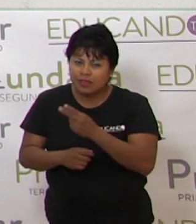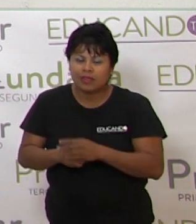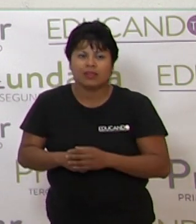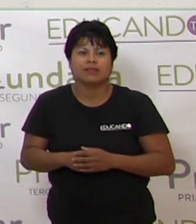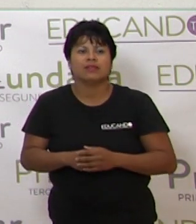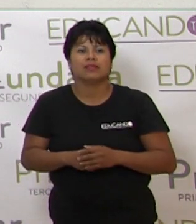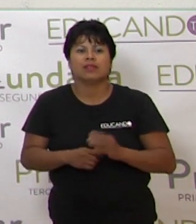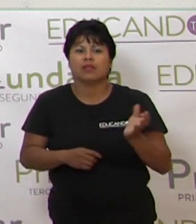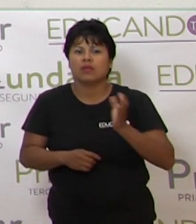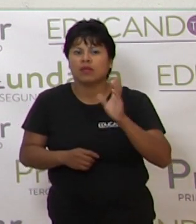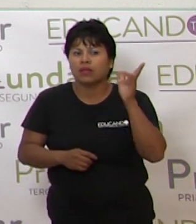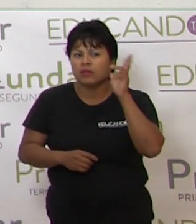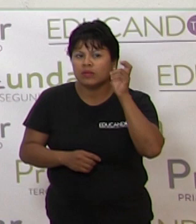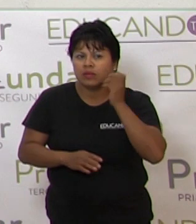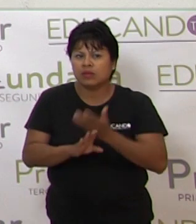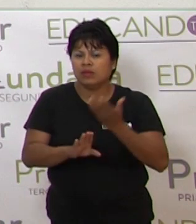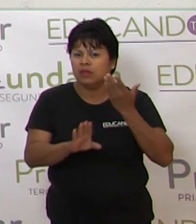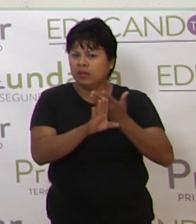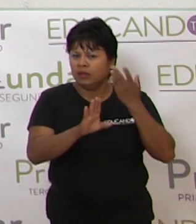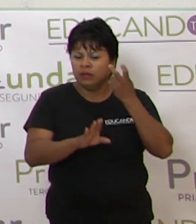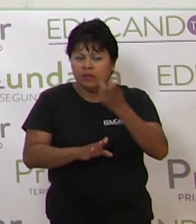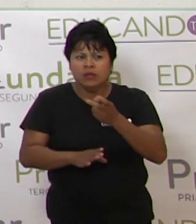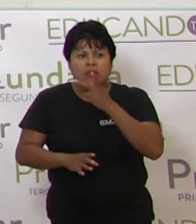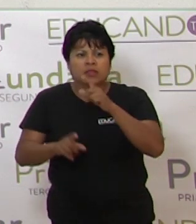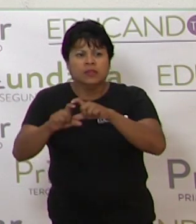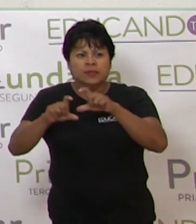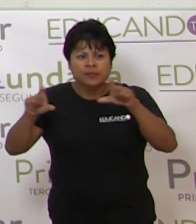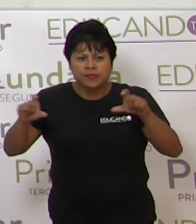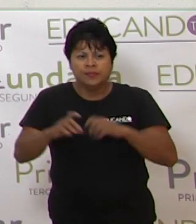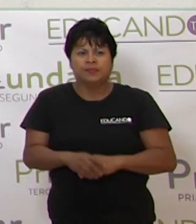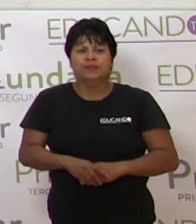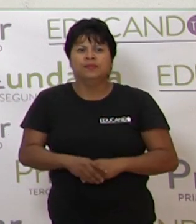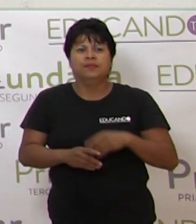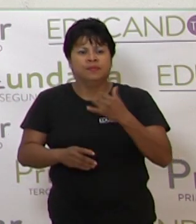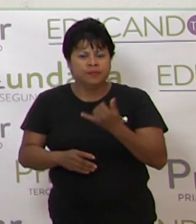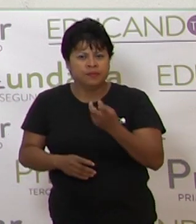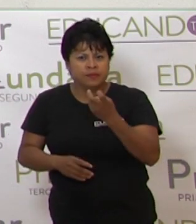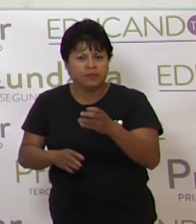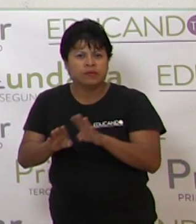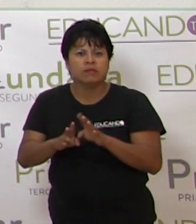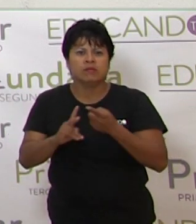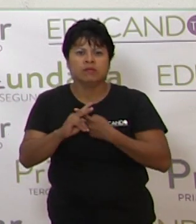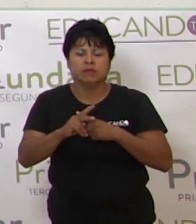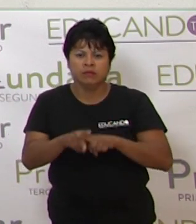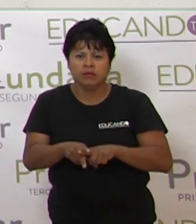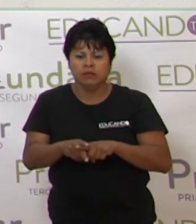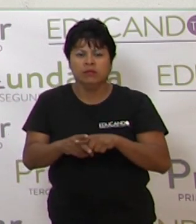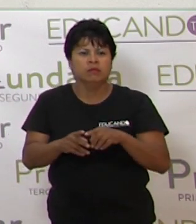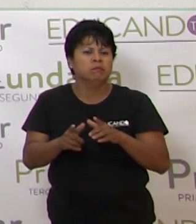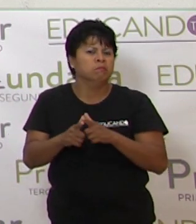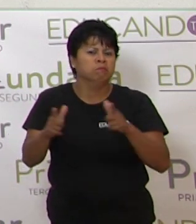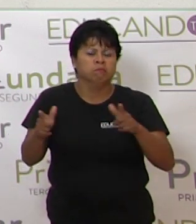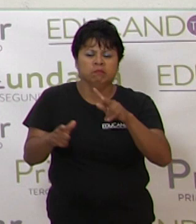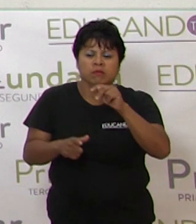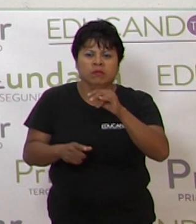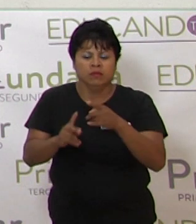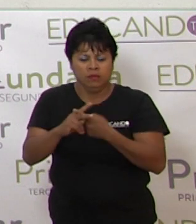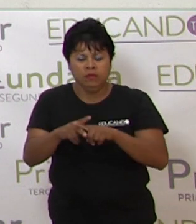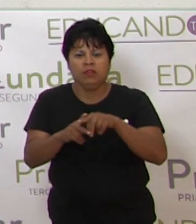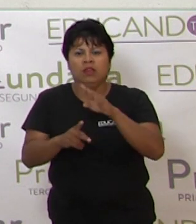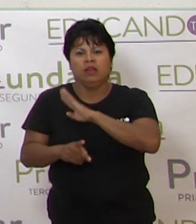han oído anteriormente esa frase, y así es como comienza una de las grandes novelas del Renacimiento